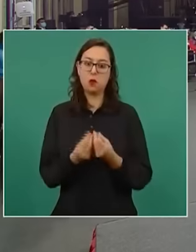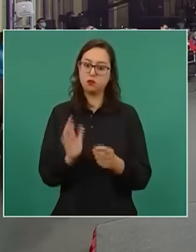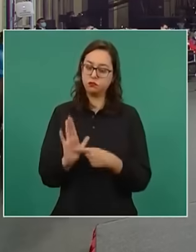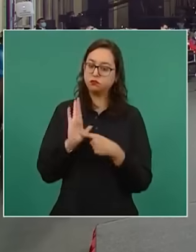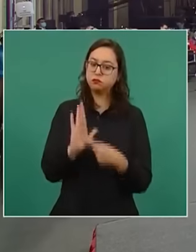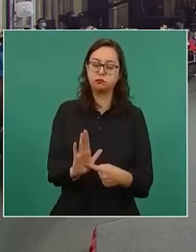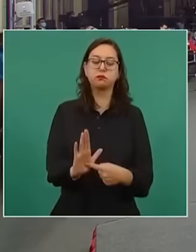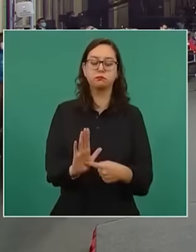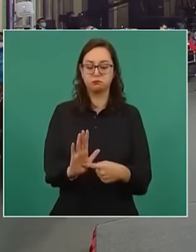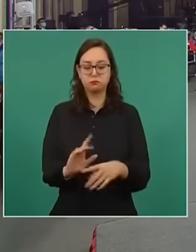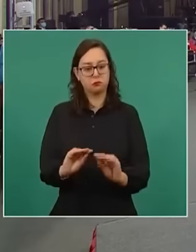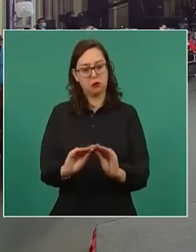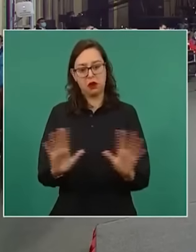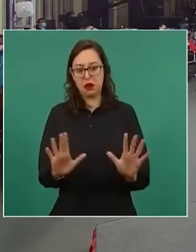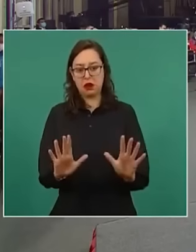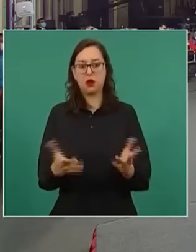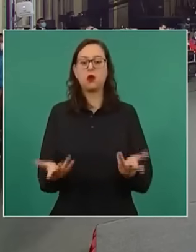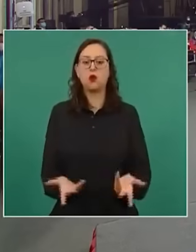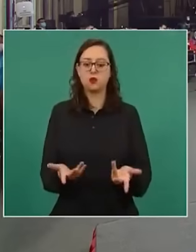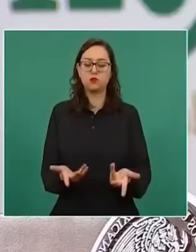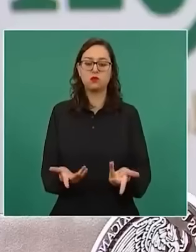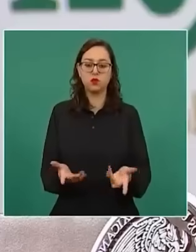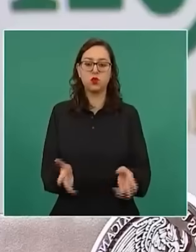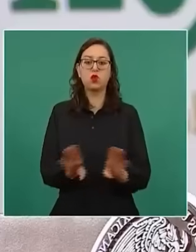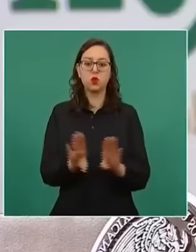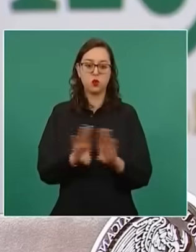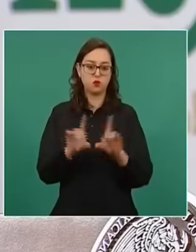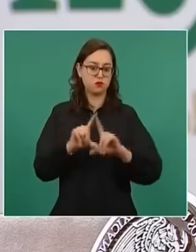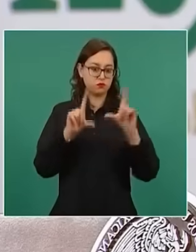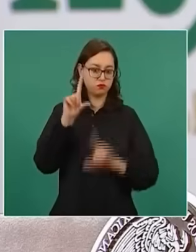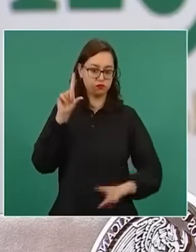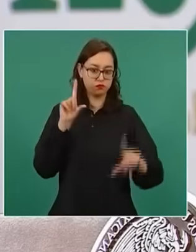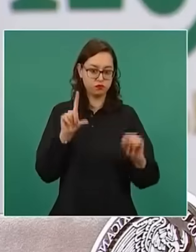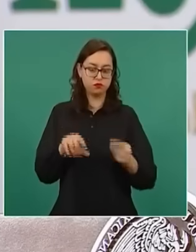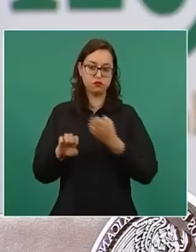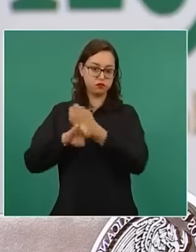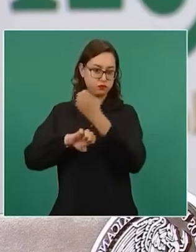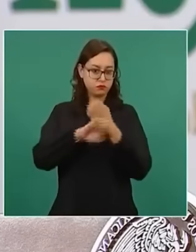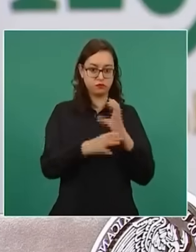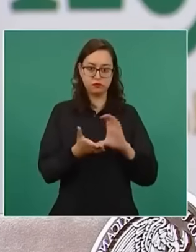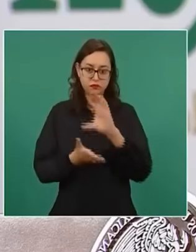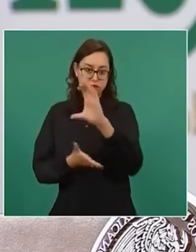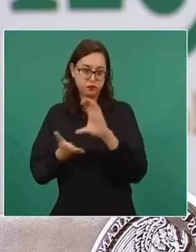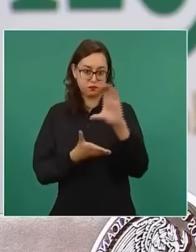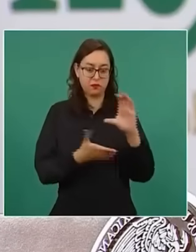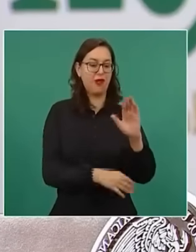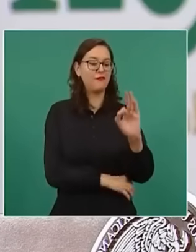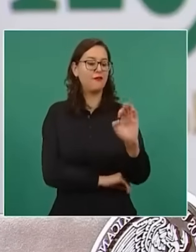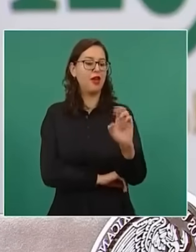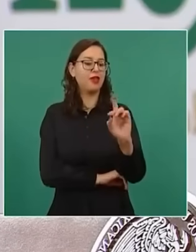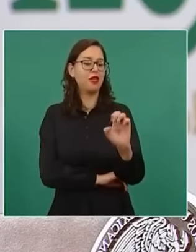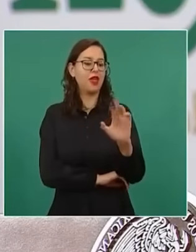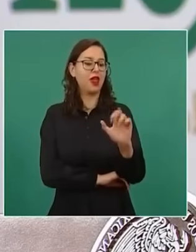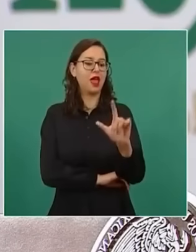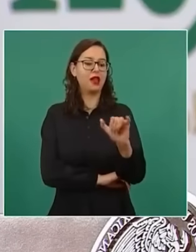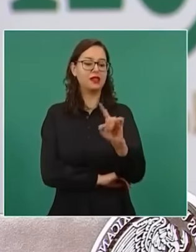la banquera central del año del 2023 y este es importantísimo porque acuérdense